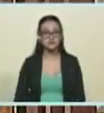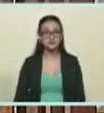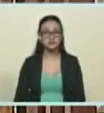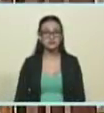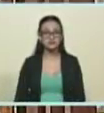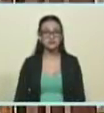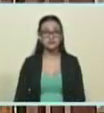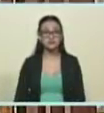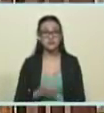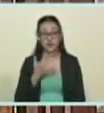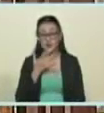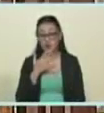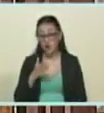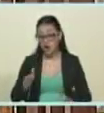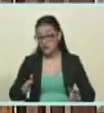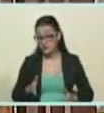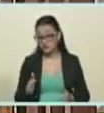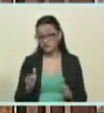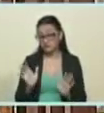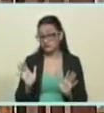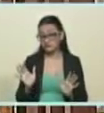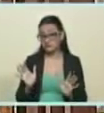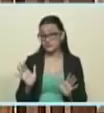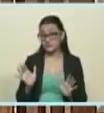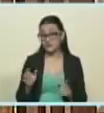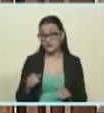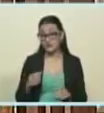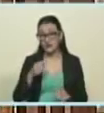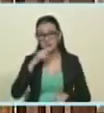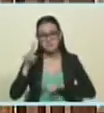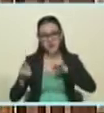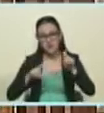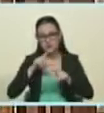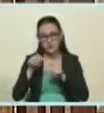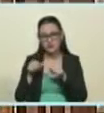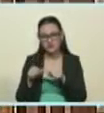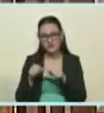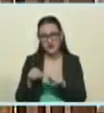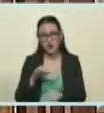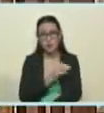Porque si nos hubiéramos guiado por las encuestas de Luis Vicente León, como seguía la oposición,